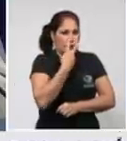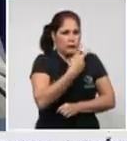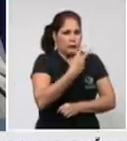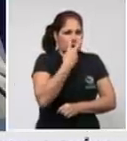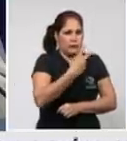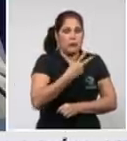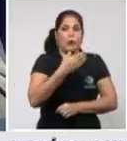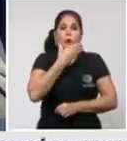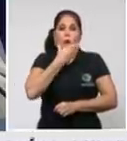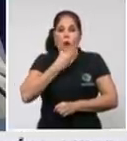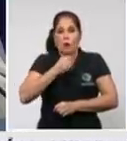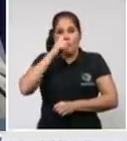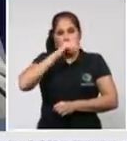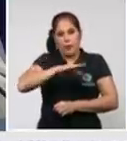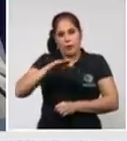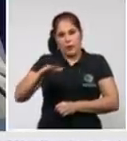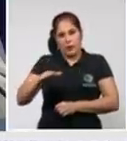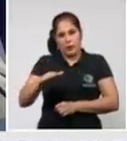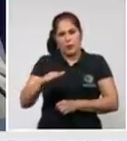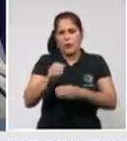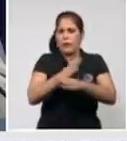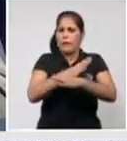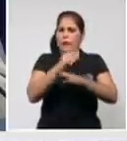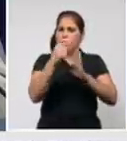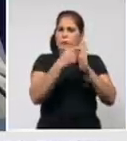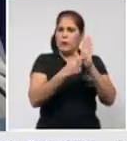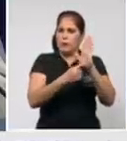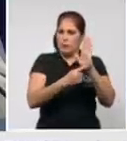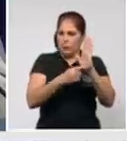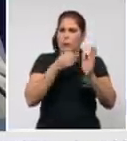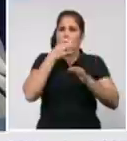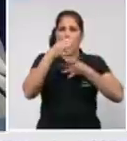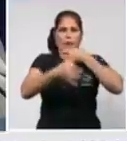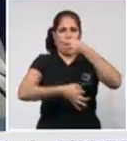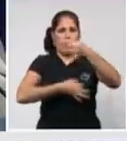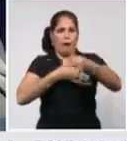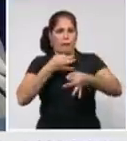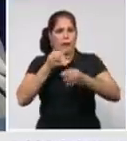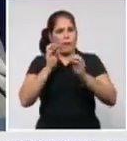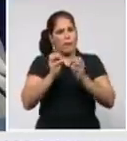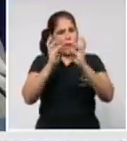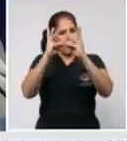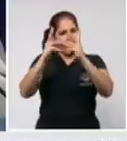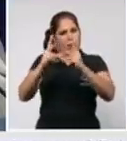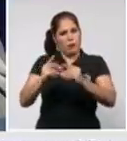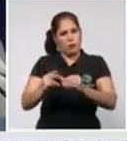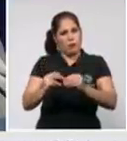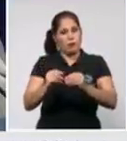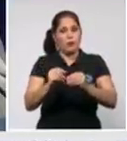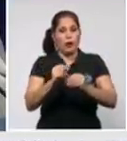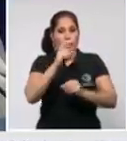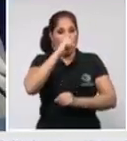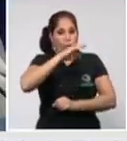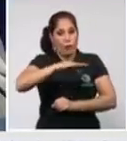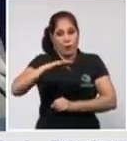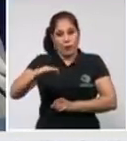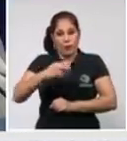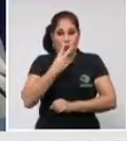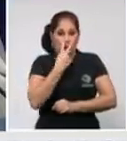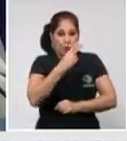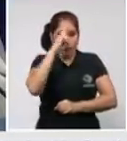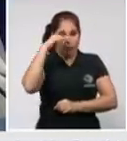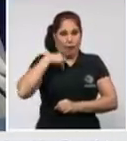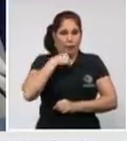que en muchos aspectos se puede mencionar los resultados de la pediatría cubana.